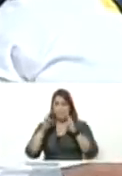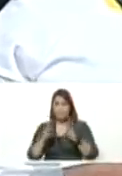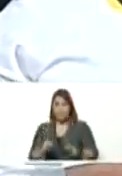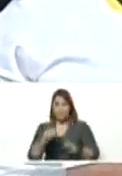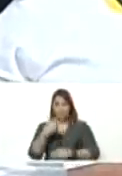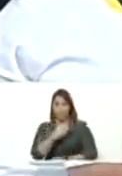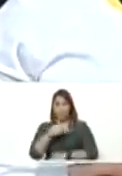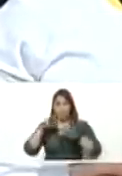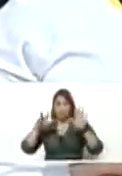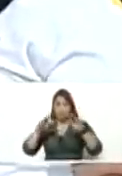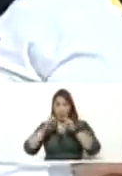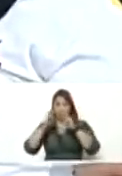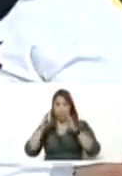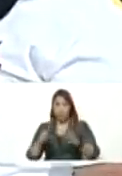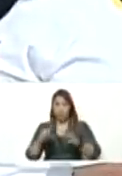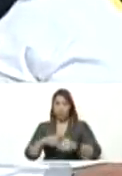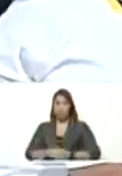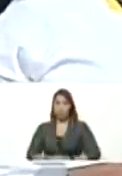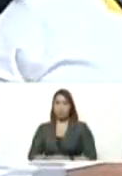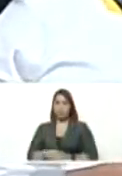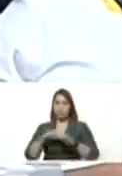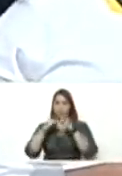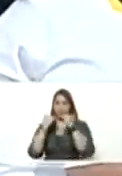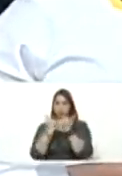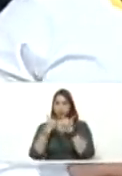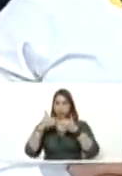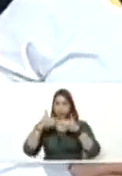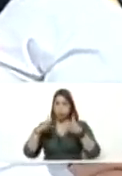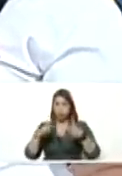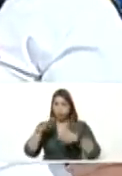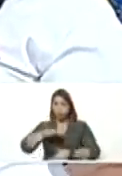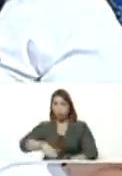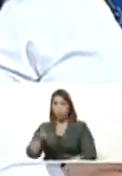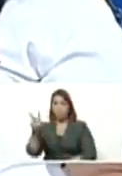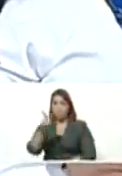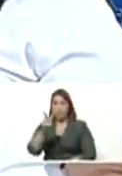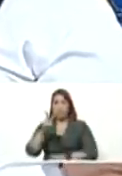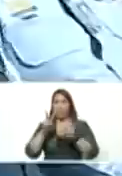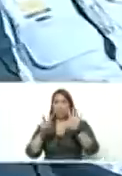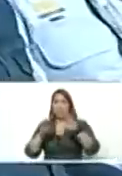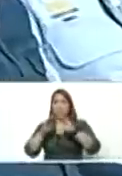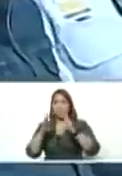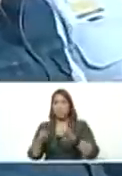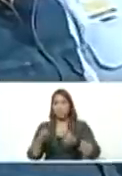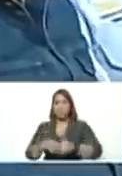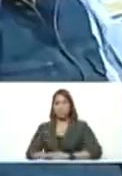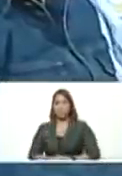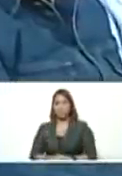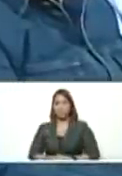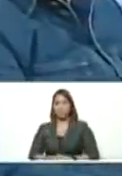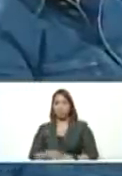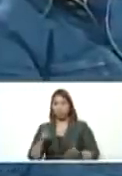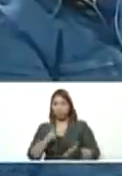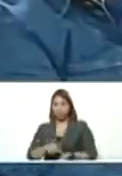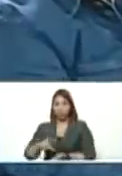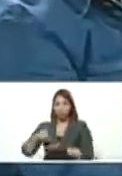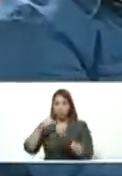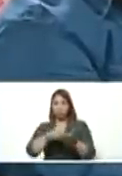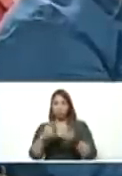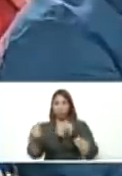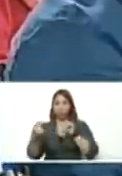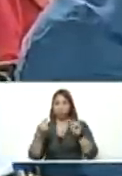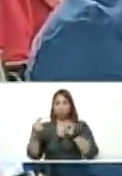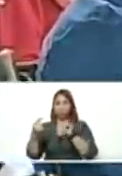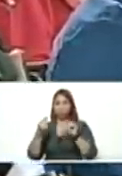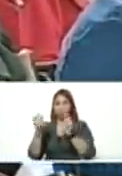38 mesas, salas instaladas a nivel nacional, 7 mesas presenciales que se dieron en